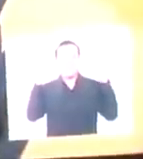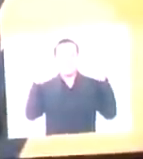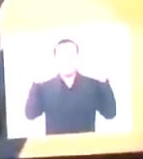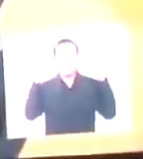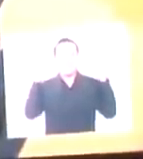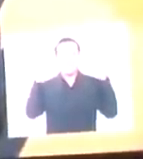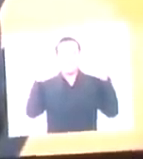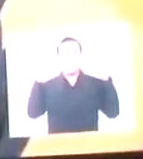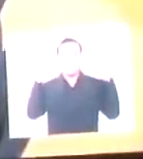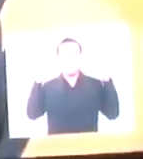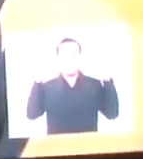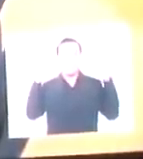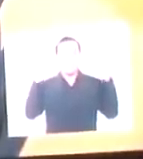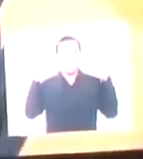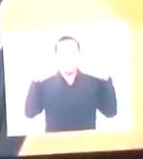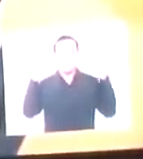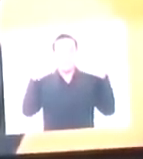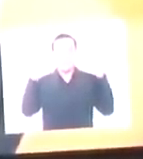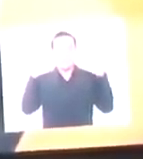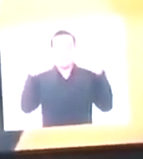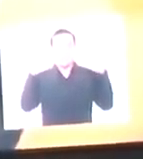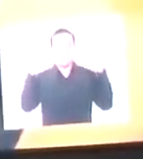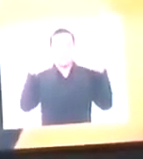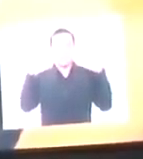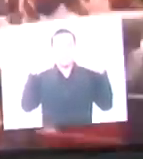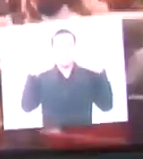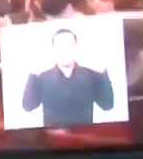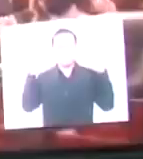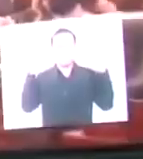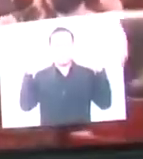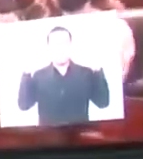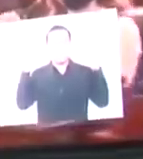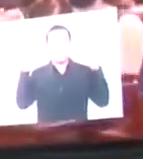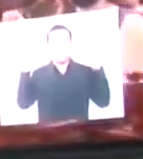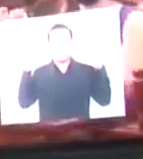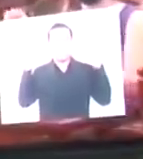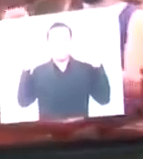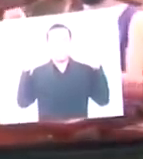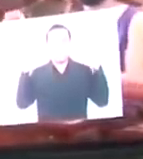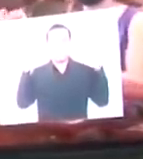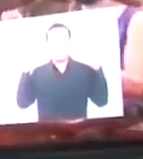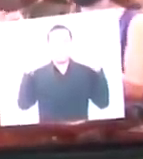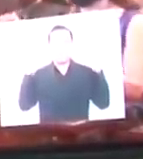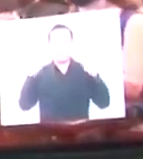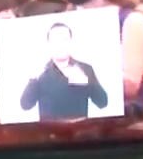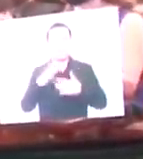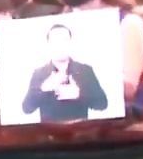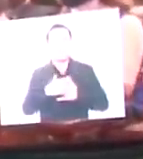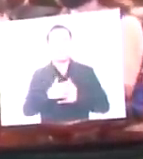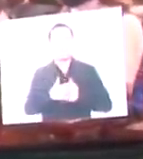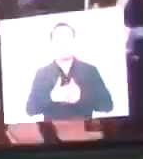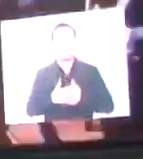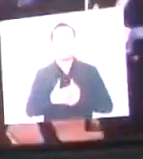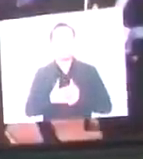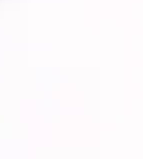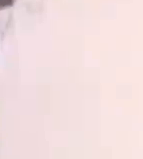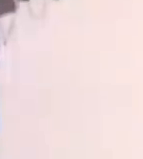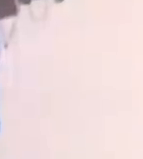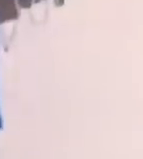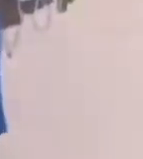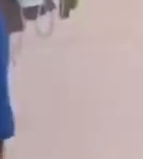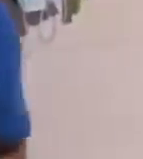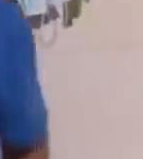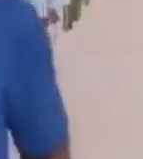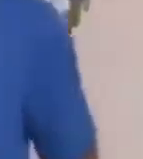de panamá que dicen públicas porque nosotros no podemos hacer eso lo ponen en noticia es decir porque no ganamos el ejemplo del salvador